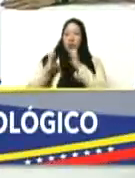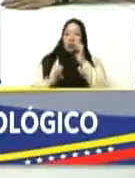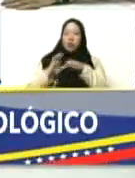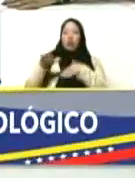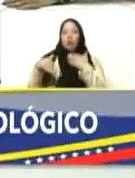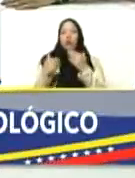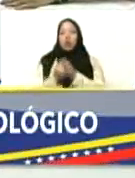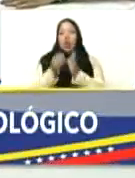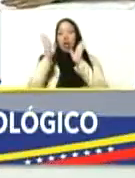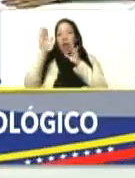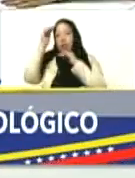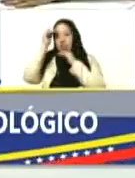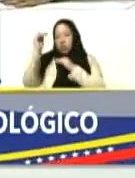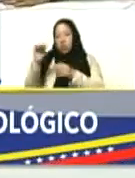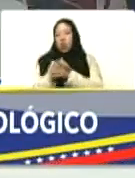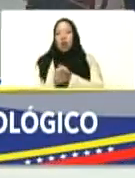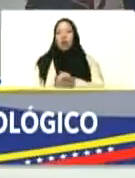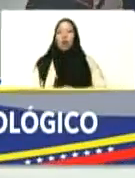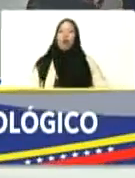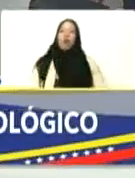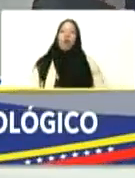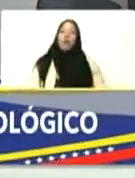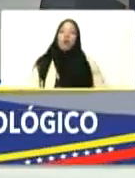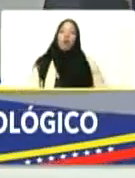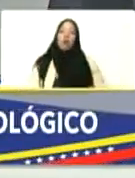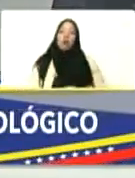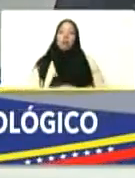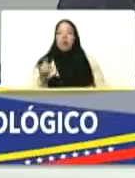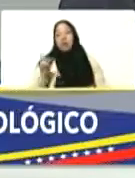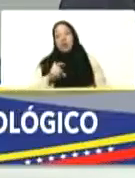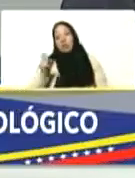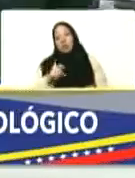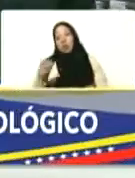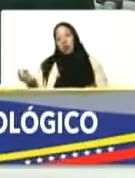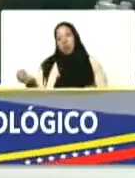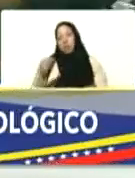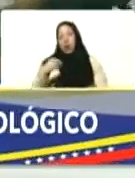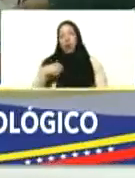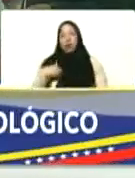atención. Es cuando más necesita la mujer